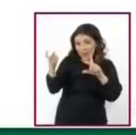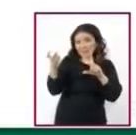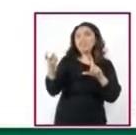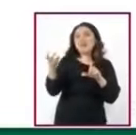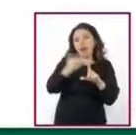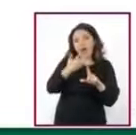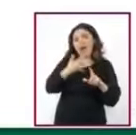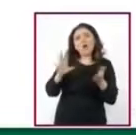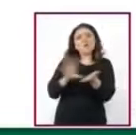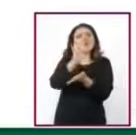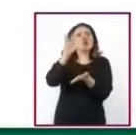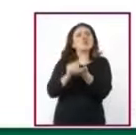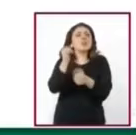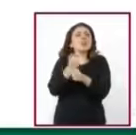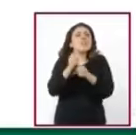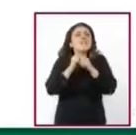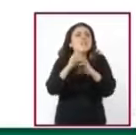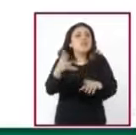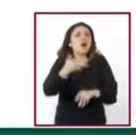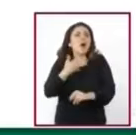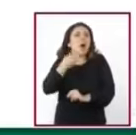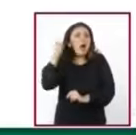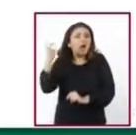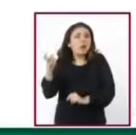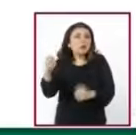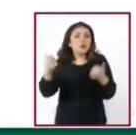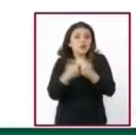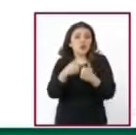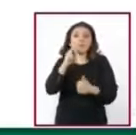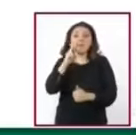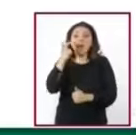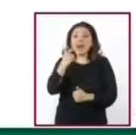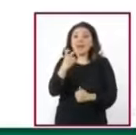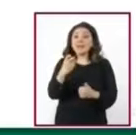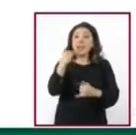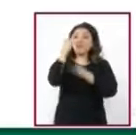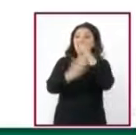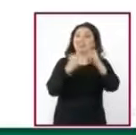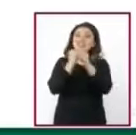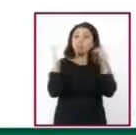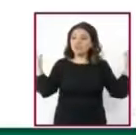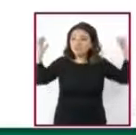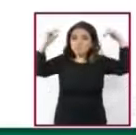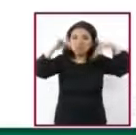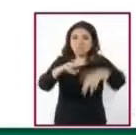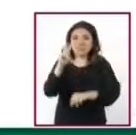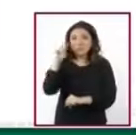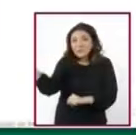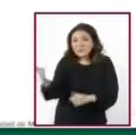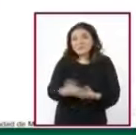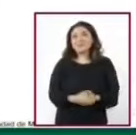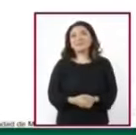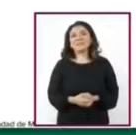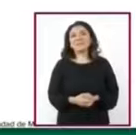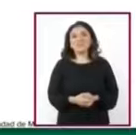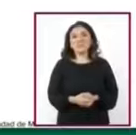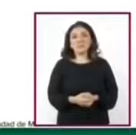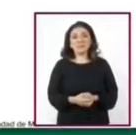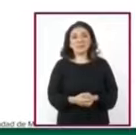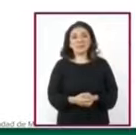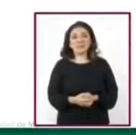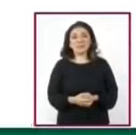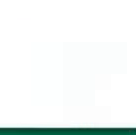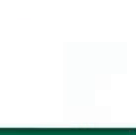circular contiene toda la información recabada en esta cumbre internacional.